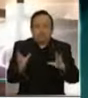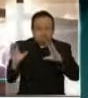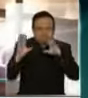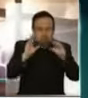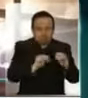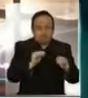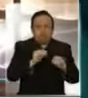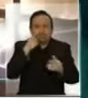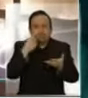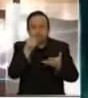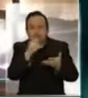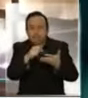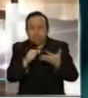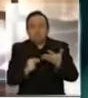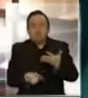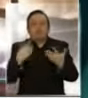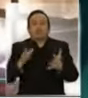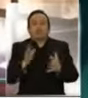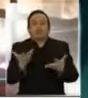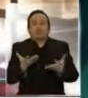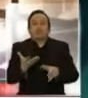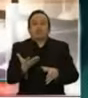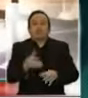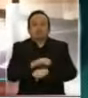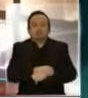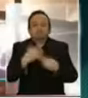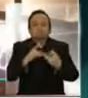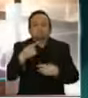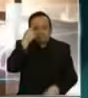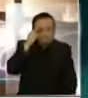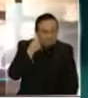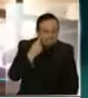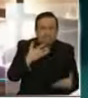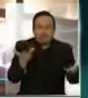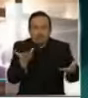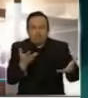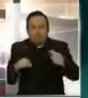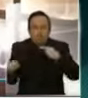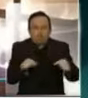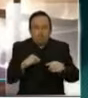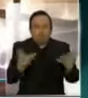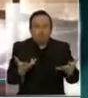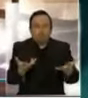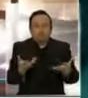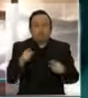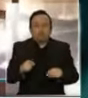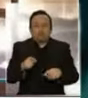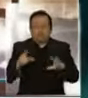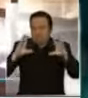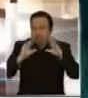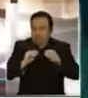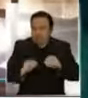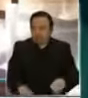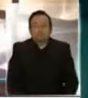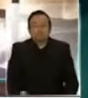el saldo de personas, de funcionarios policiales que se encuentran heridos respecto a toda esta movilización de personas el día de la noche?